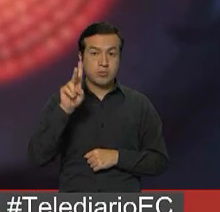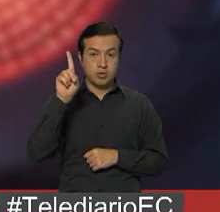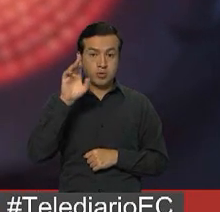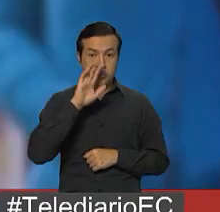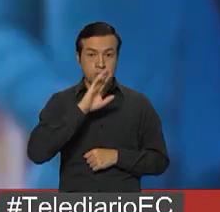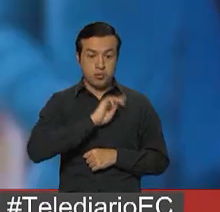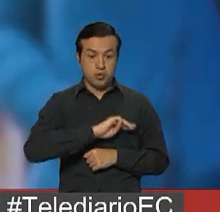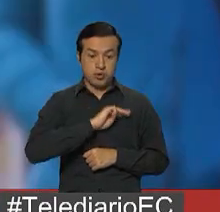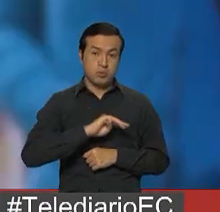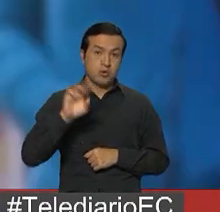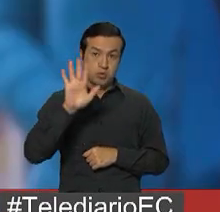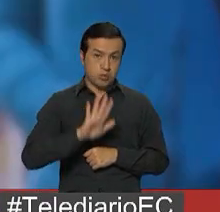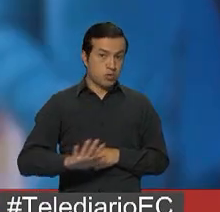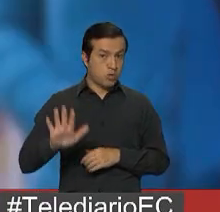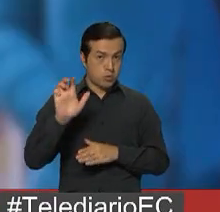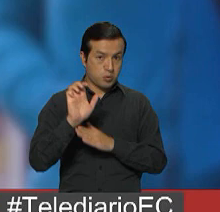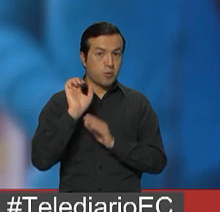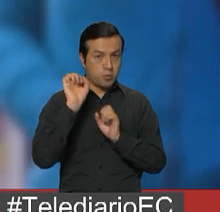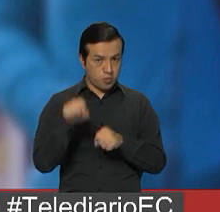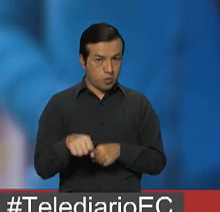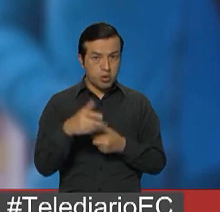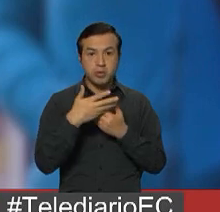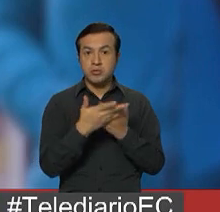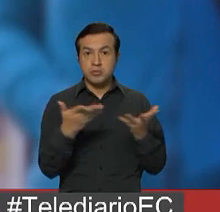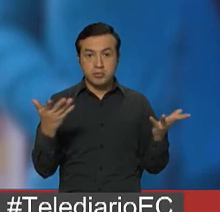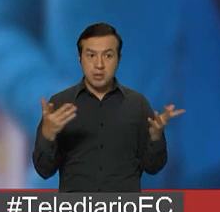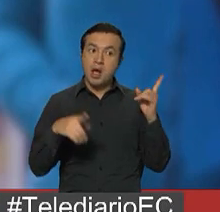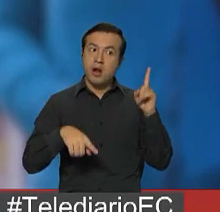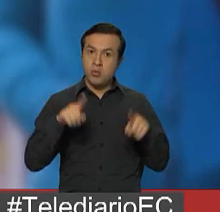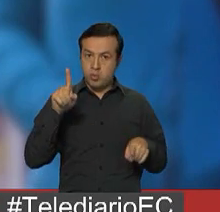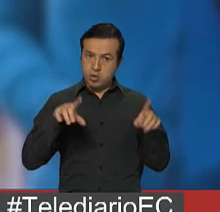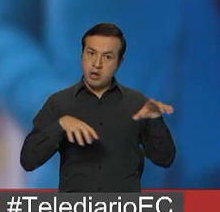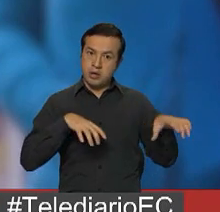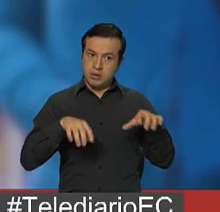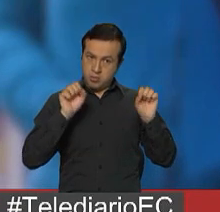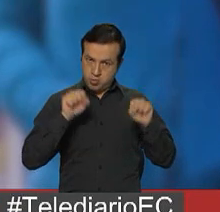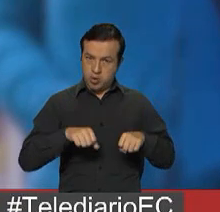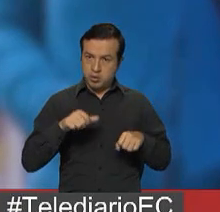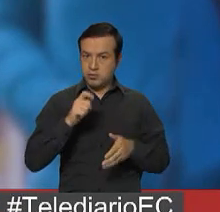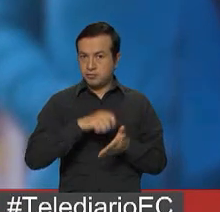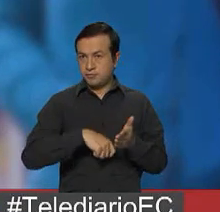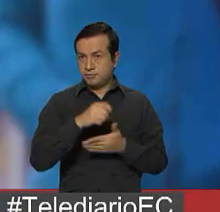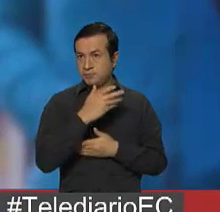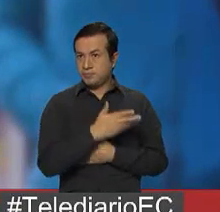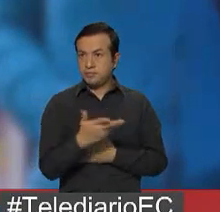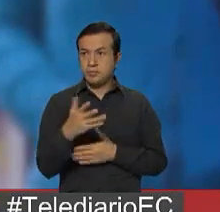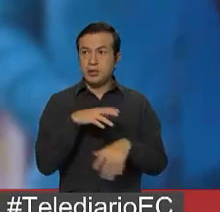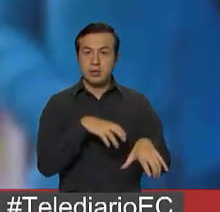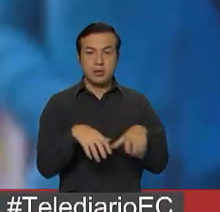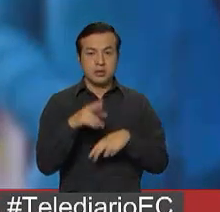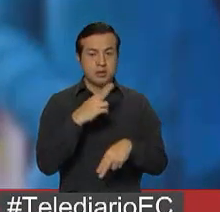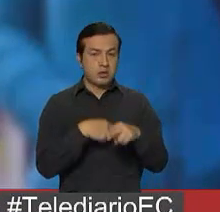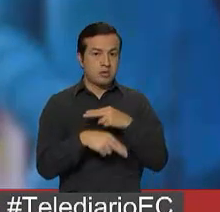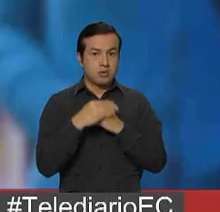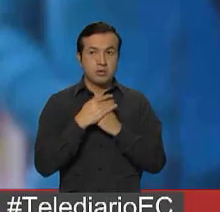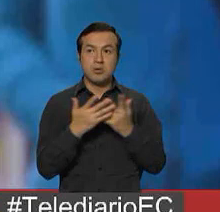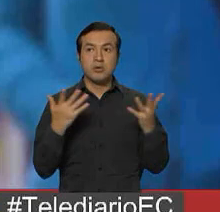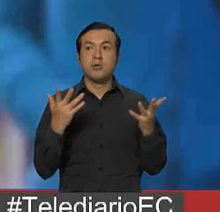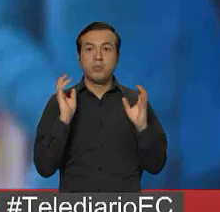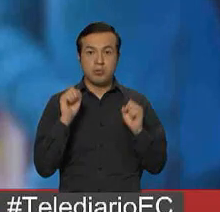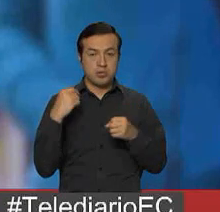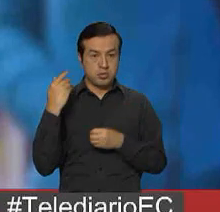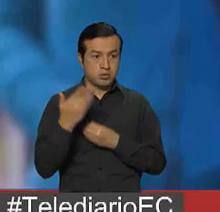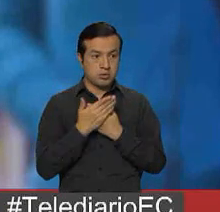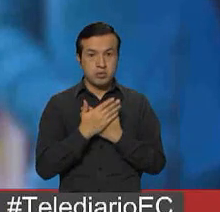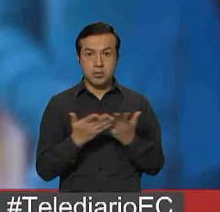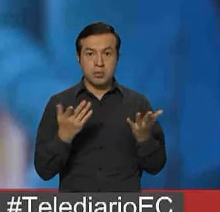cantones es decir se permite realizar sólo ciertas actividades económicas actividad comercial está permitido